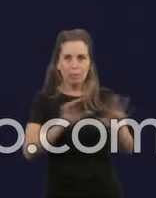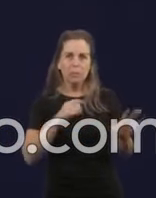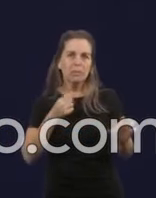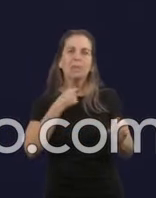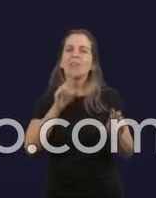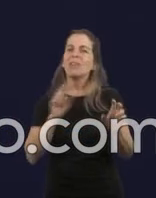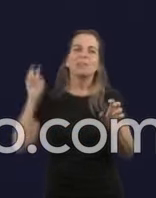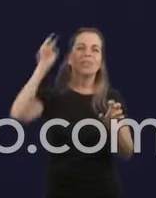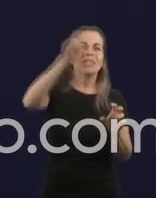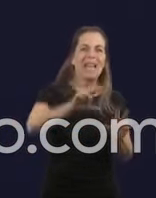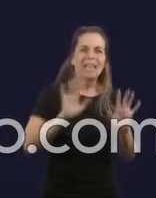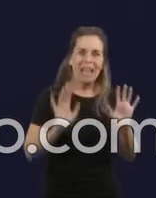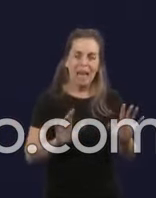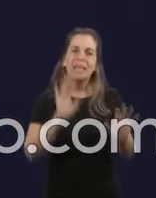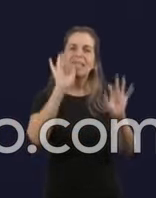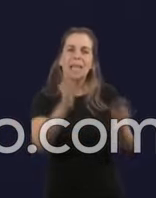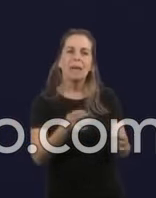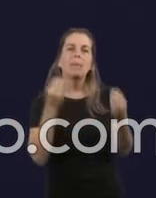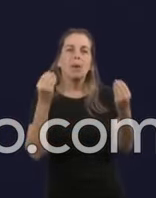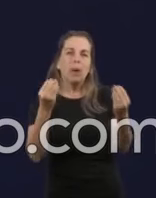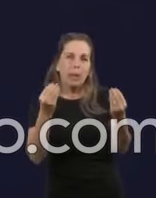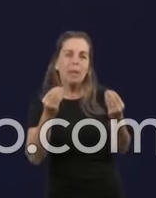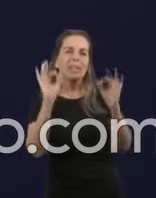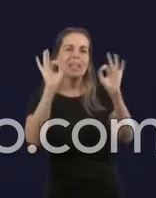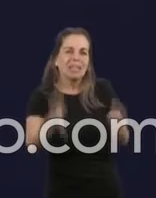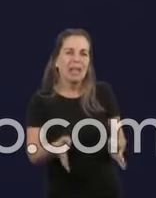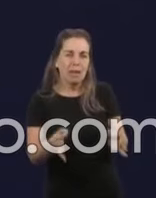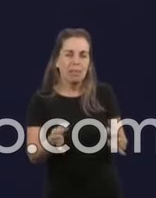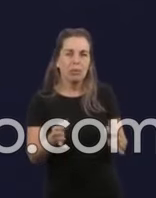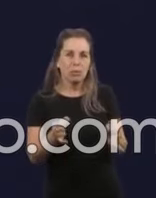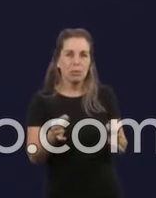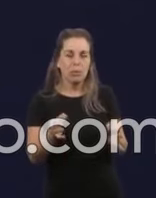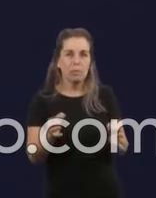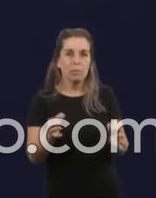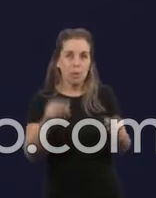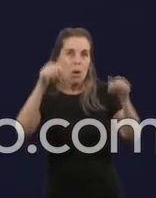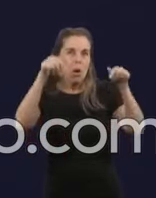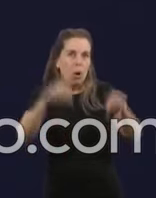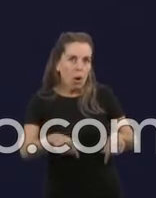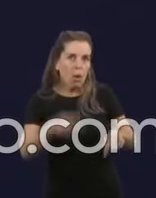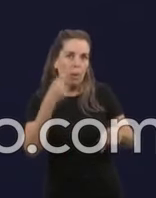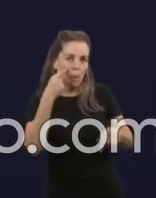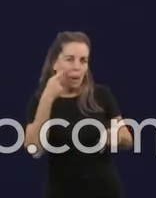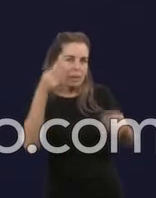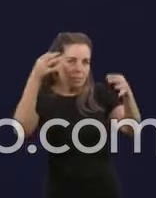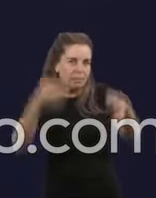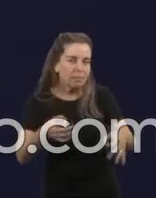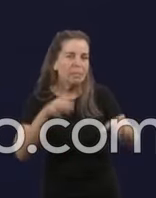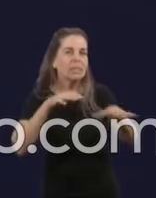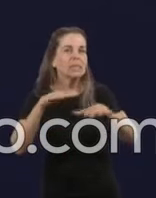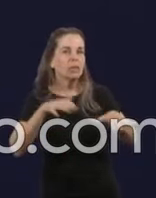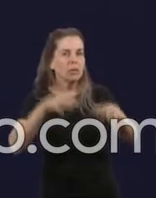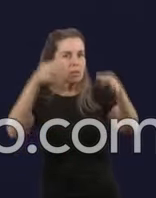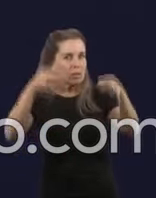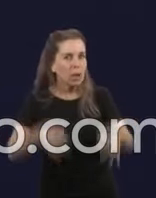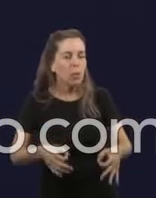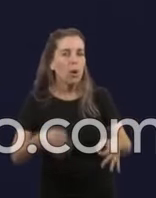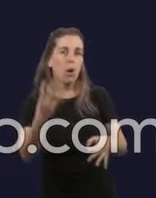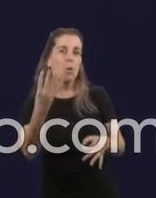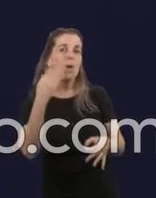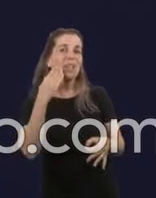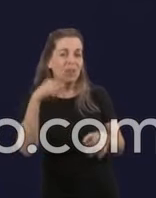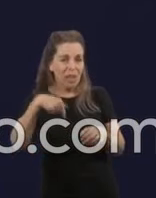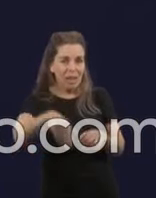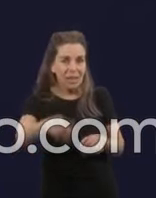sabemos Cuáles son las consecuencias y porque están a la vista y porque de hecho hoy la va a saber muy claramente seguramente a las 4 de la